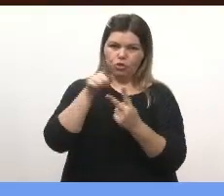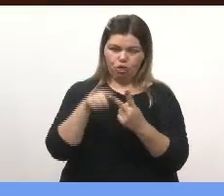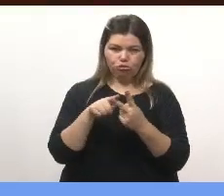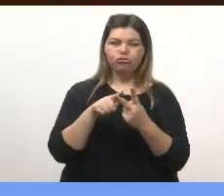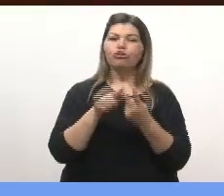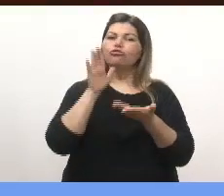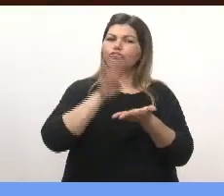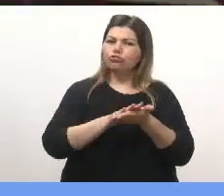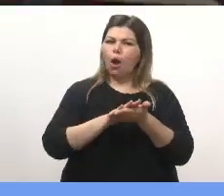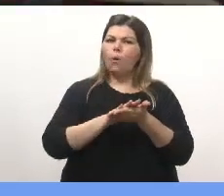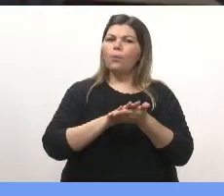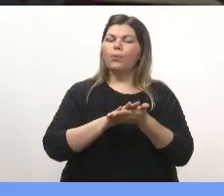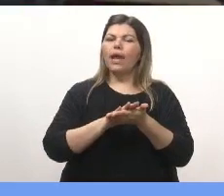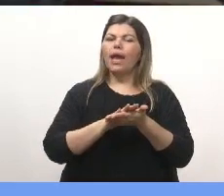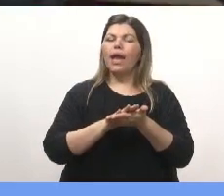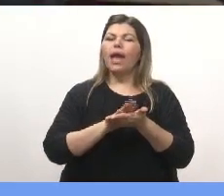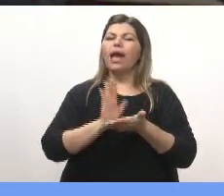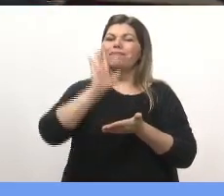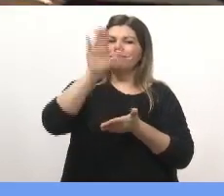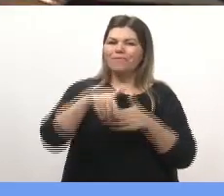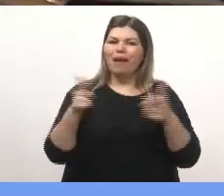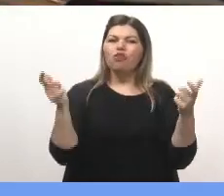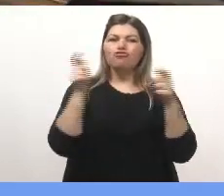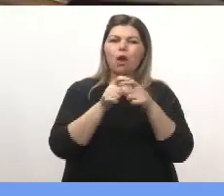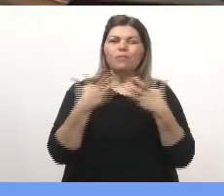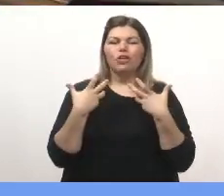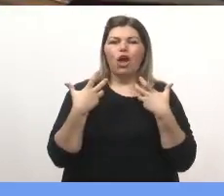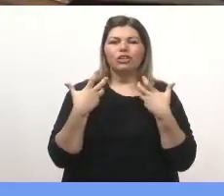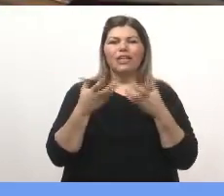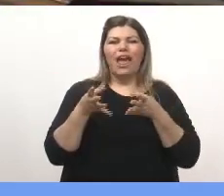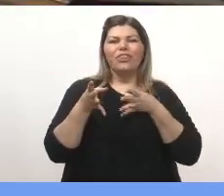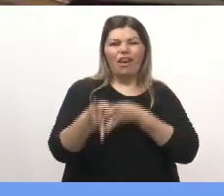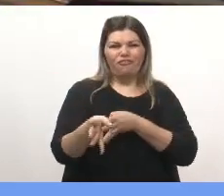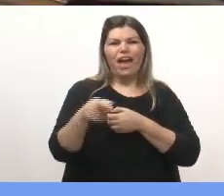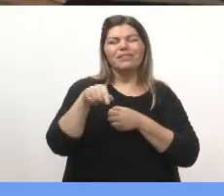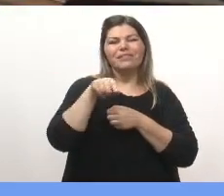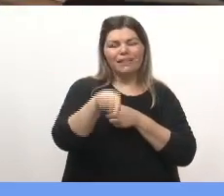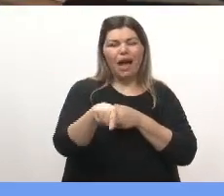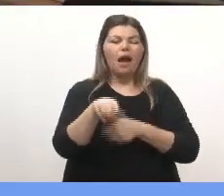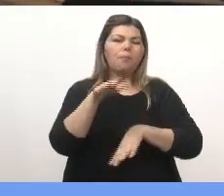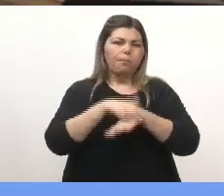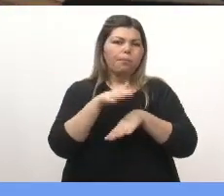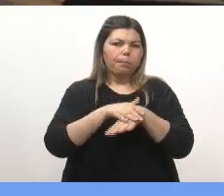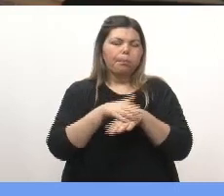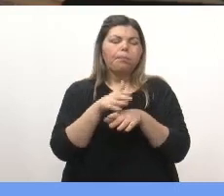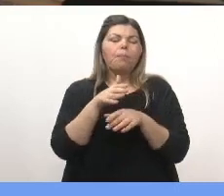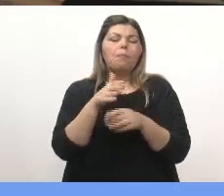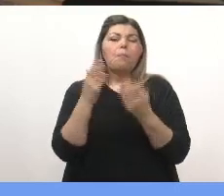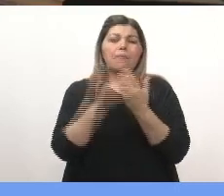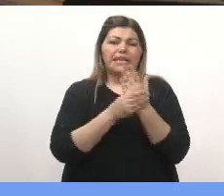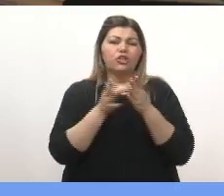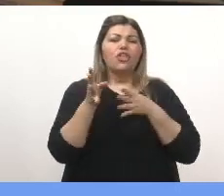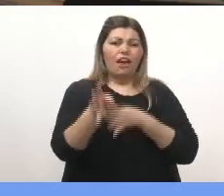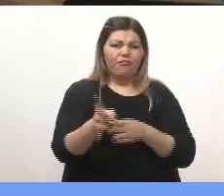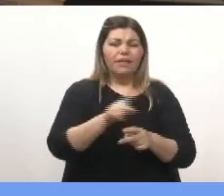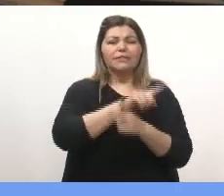correspondiente a la citación a la Comisión de Defensa de este Senado del Ministro de Defensa en el primer término y el segundo a